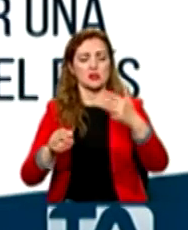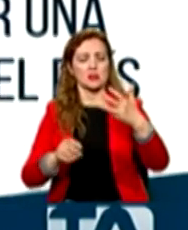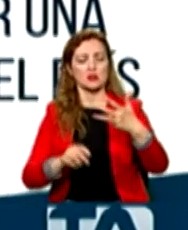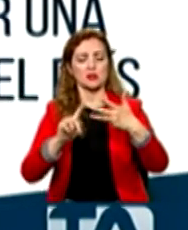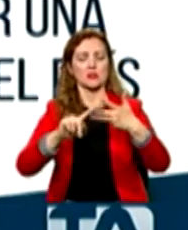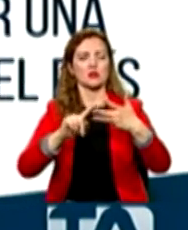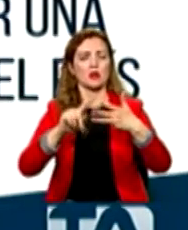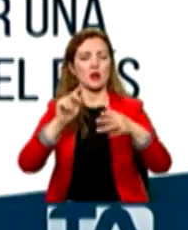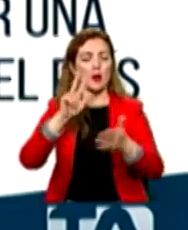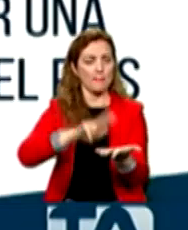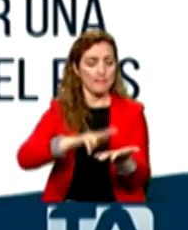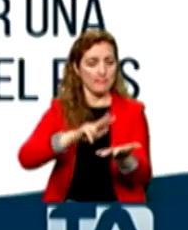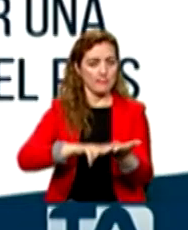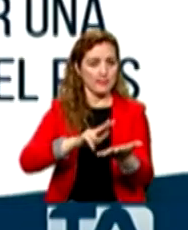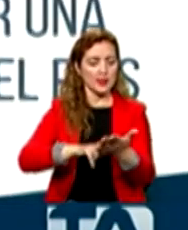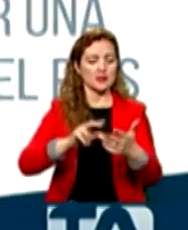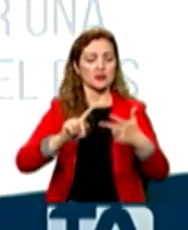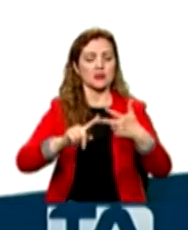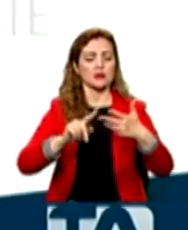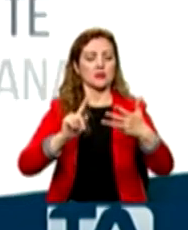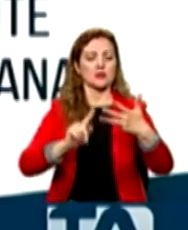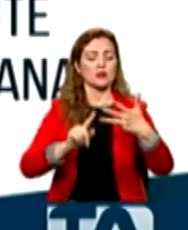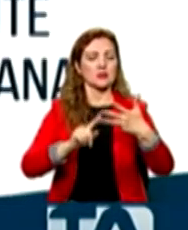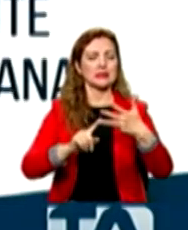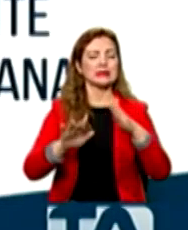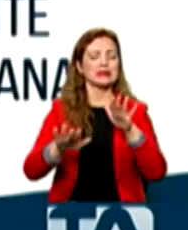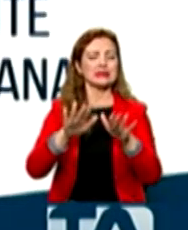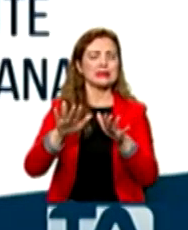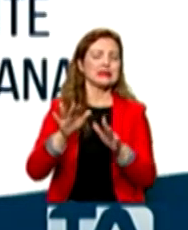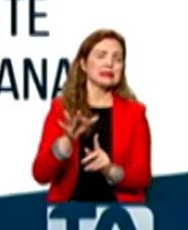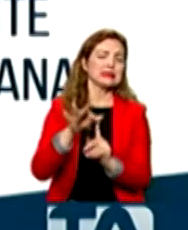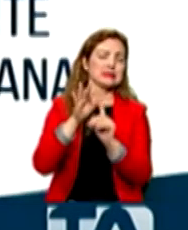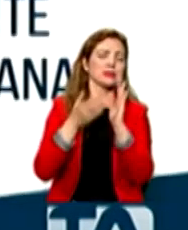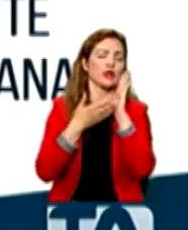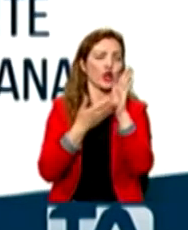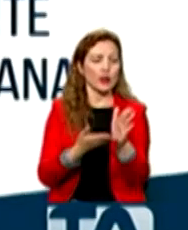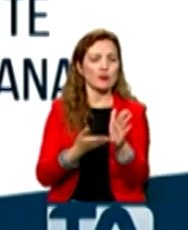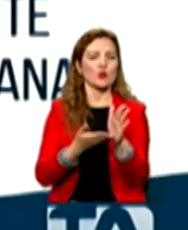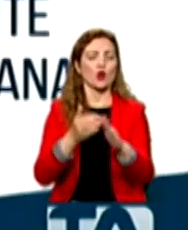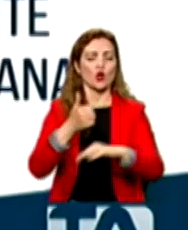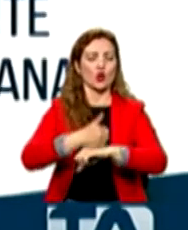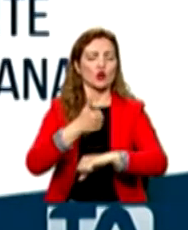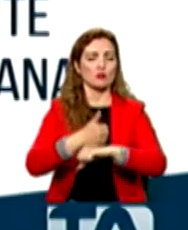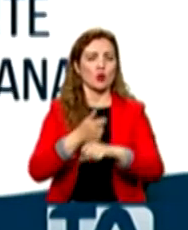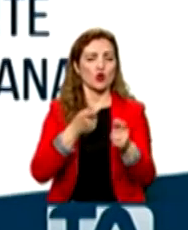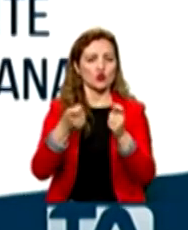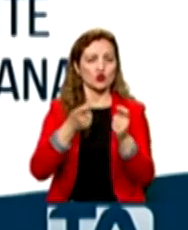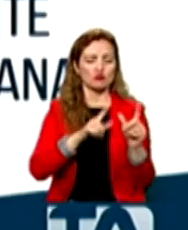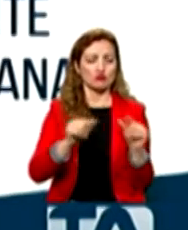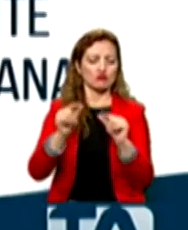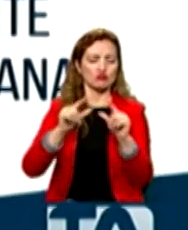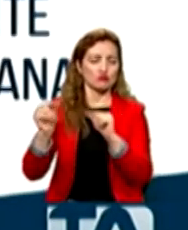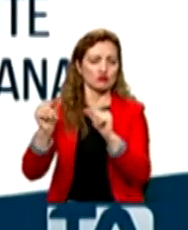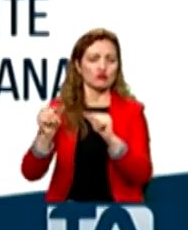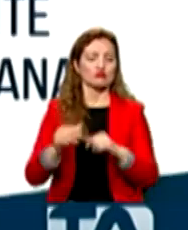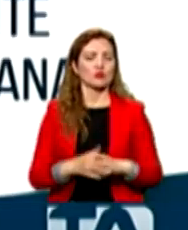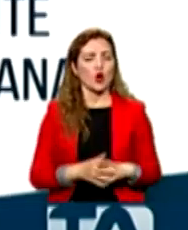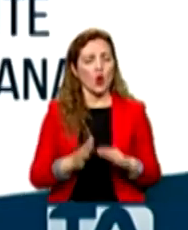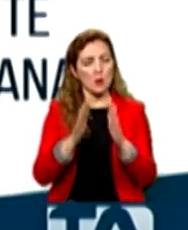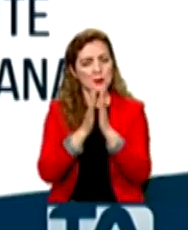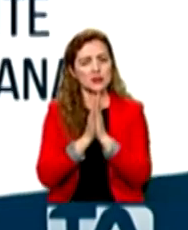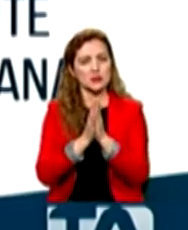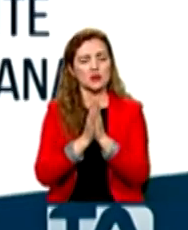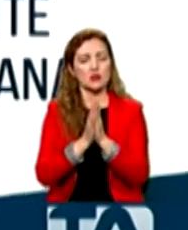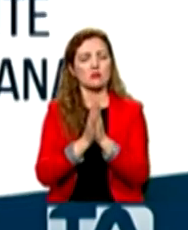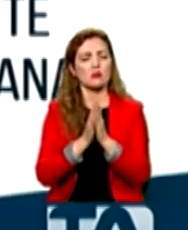un aviso o permiso migratorio del país de destino, y casos excepcionales determinados por la autoridad de control migratorio competente o a pedida del